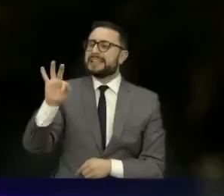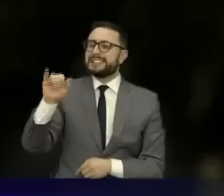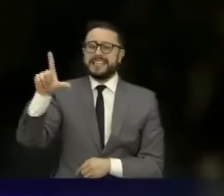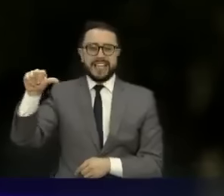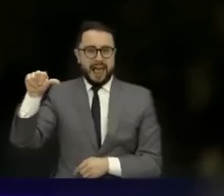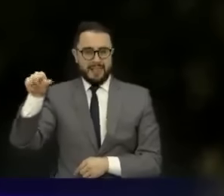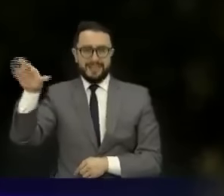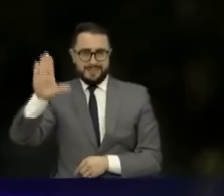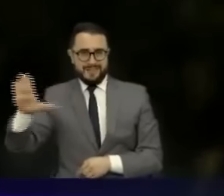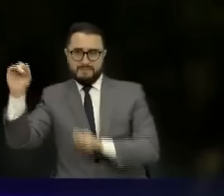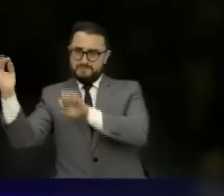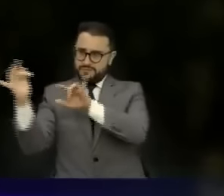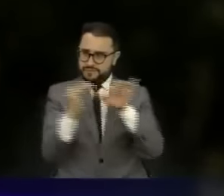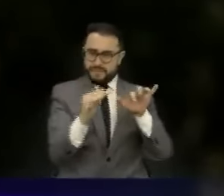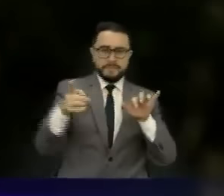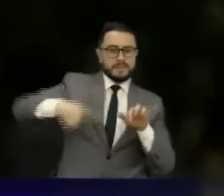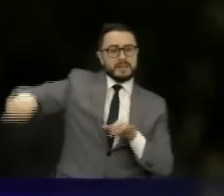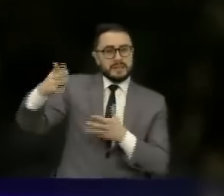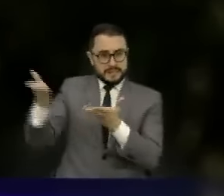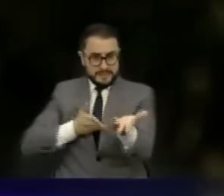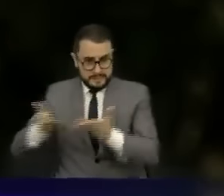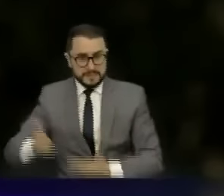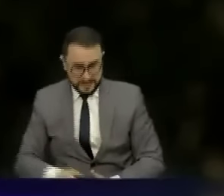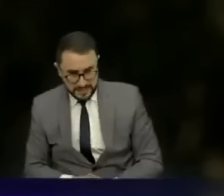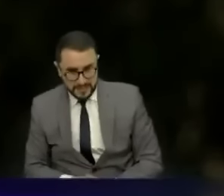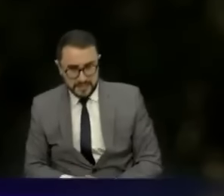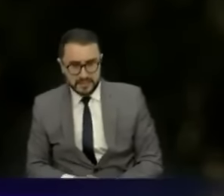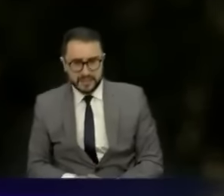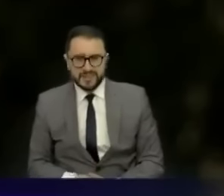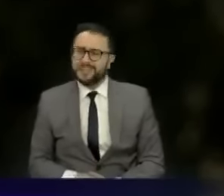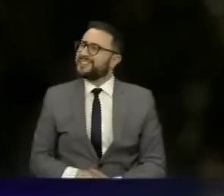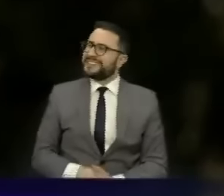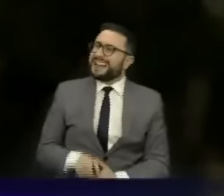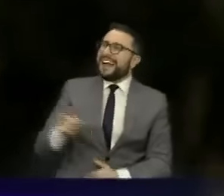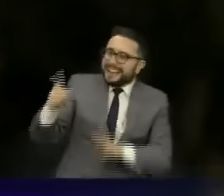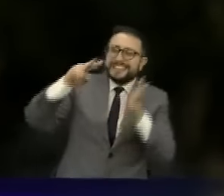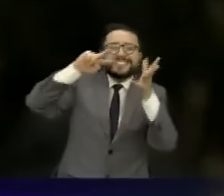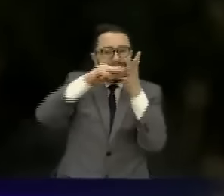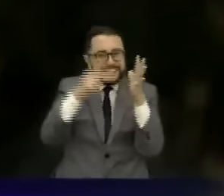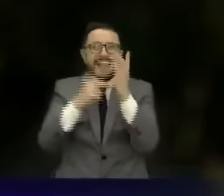tierra. A eso le dimos el sentido de libertad.